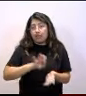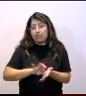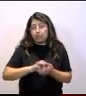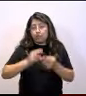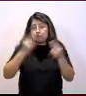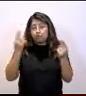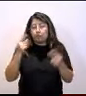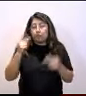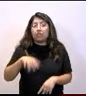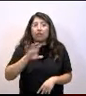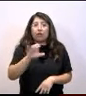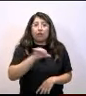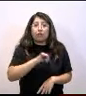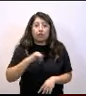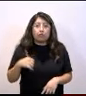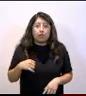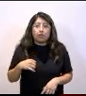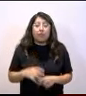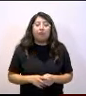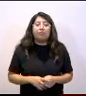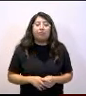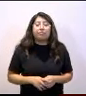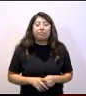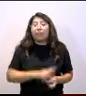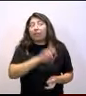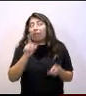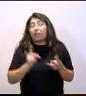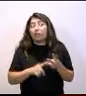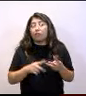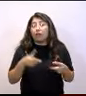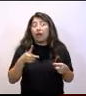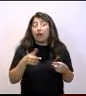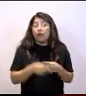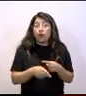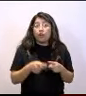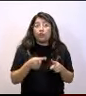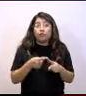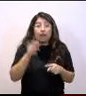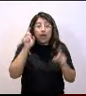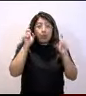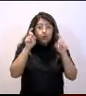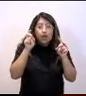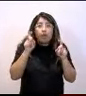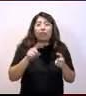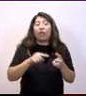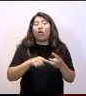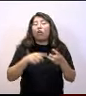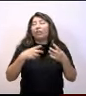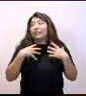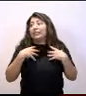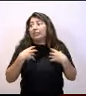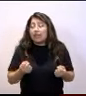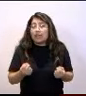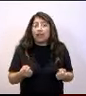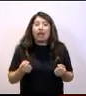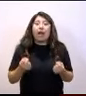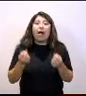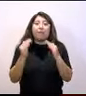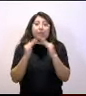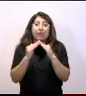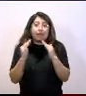autónoma. Lo siguiente que viene son recortes en educación, recortes en sanidad, recortes en